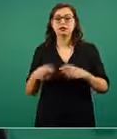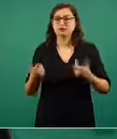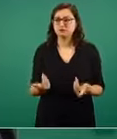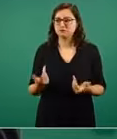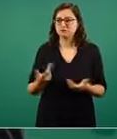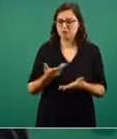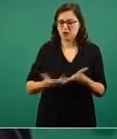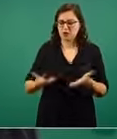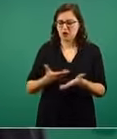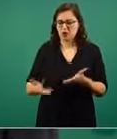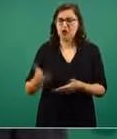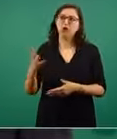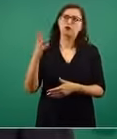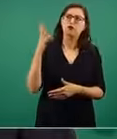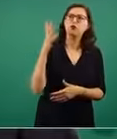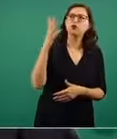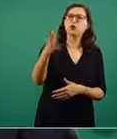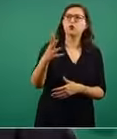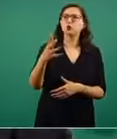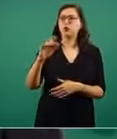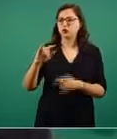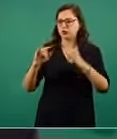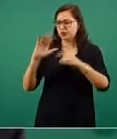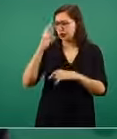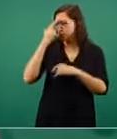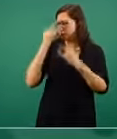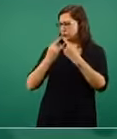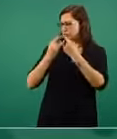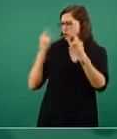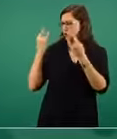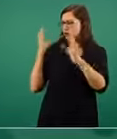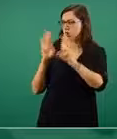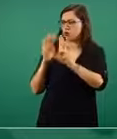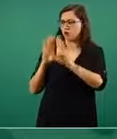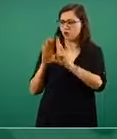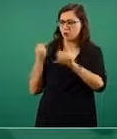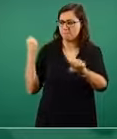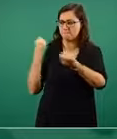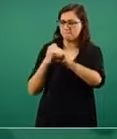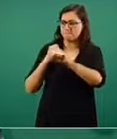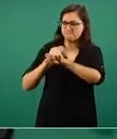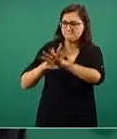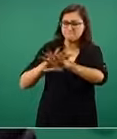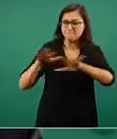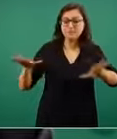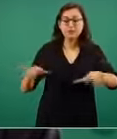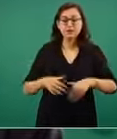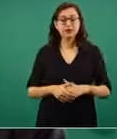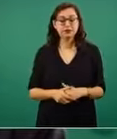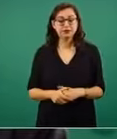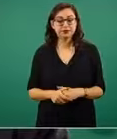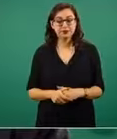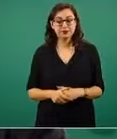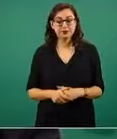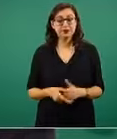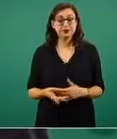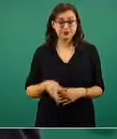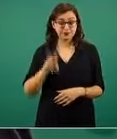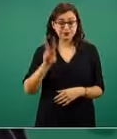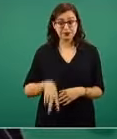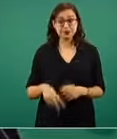presente y nuestro futuro sobre todo. Ya se dijo aquí, el 2021 es de relevancia histórica primordial,